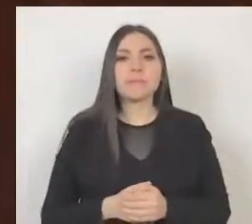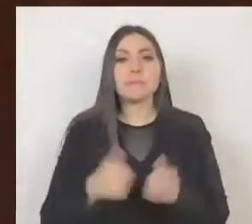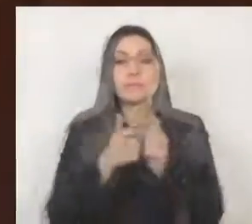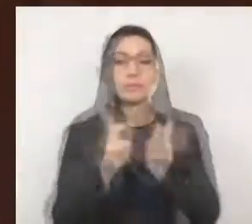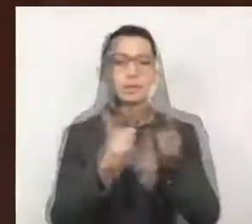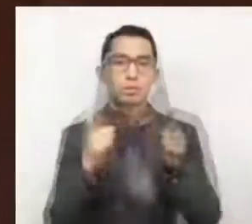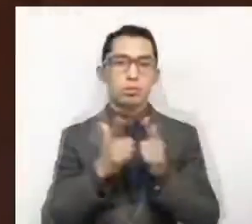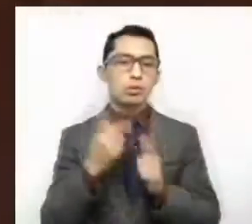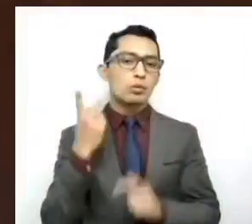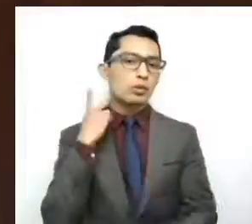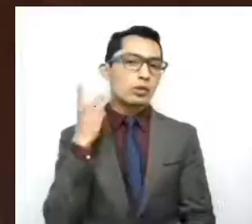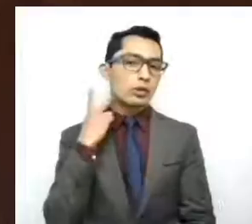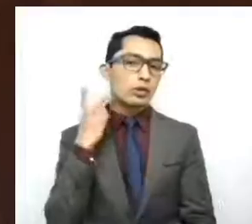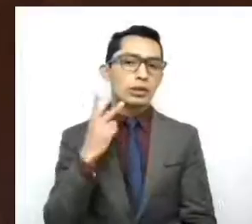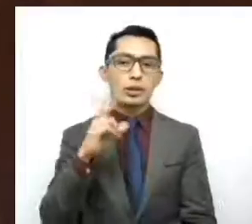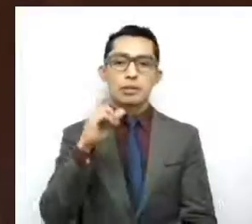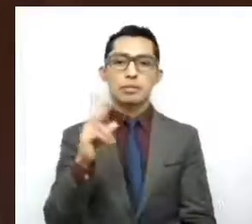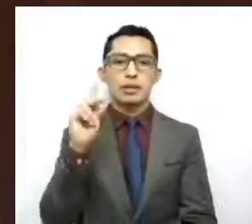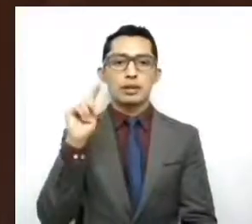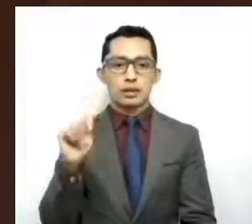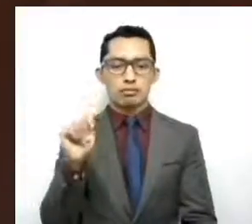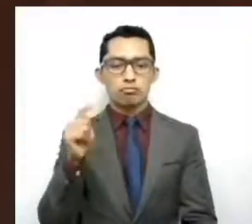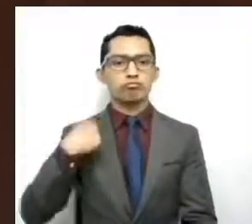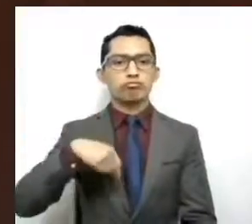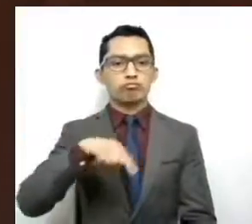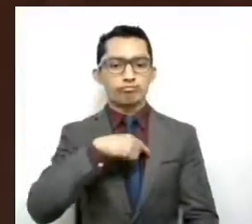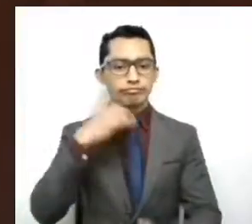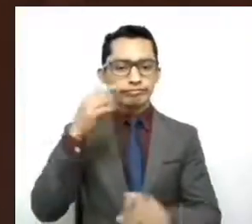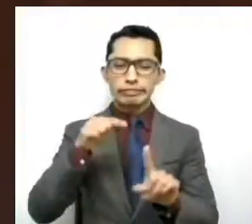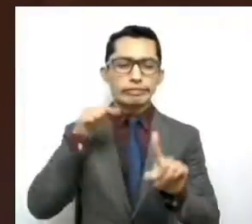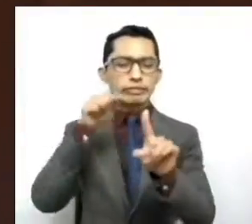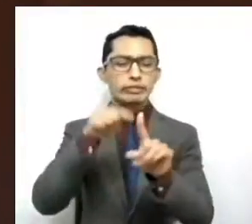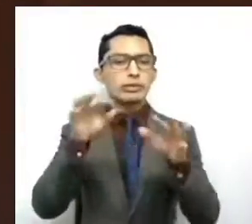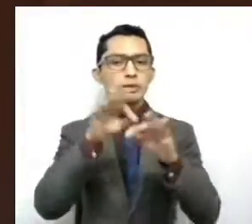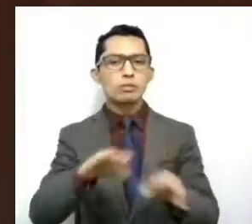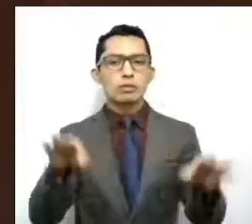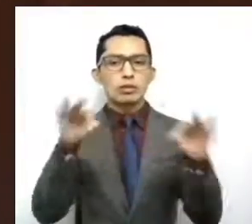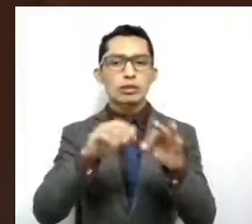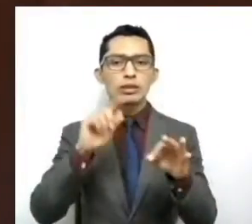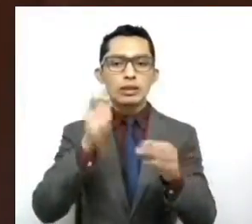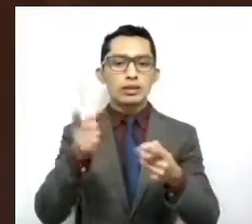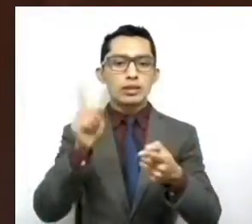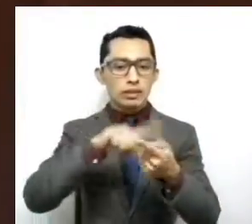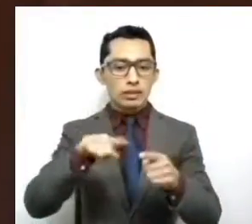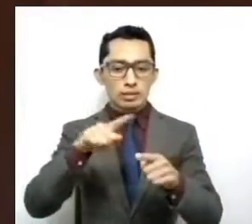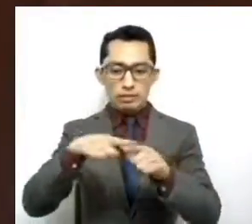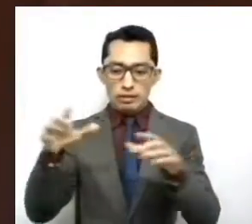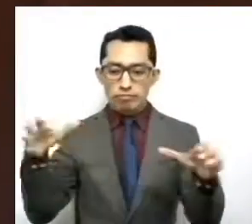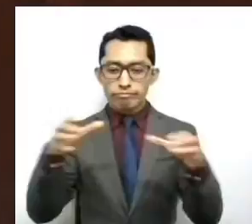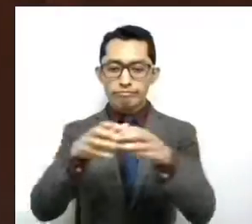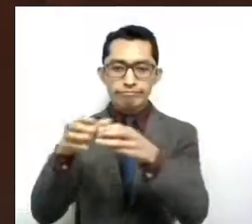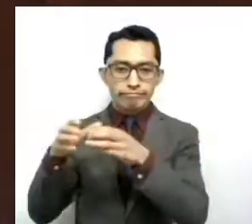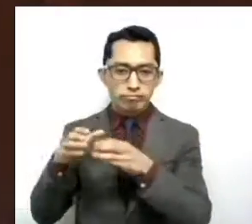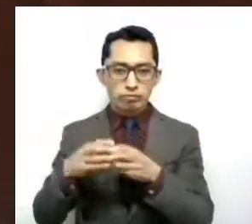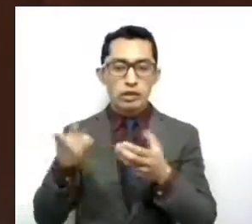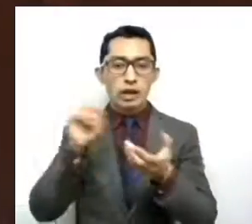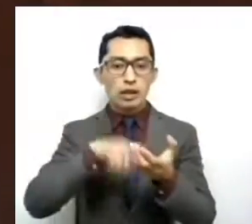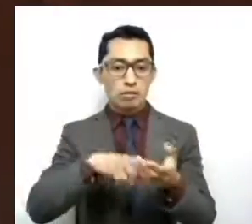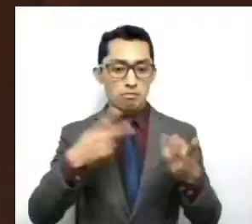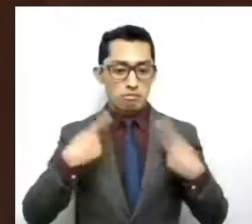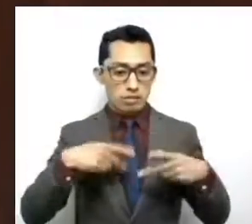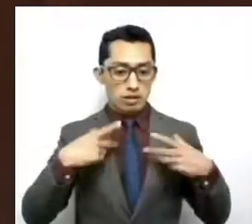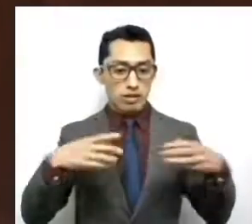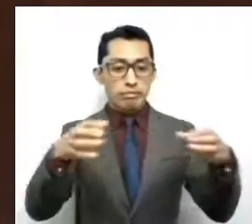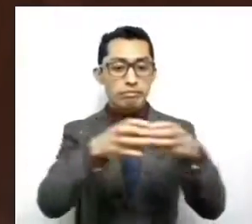del Trabajo, sostenemos como principio fundamental la línea de masas, partiendo de la idea de que sin las masas esenciales como lo